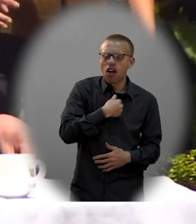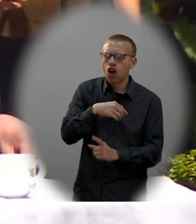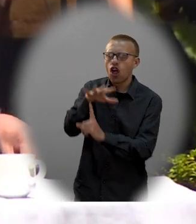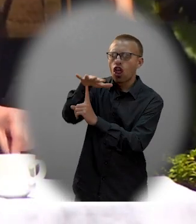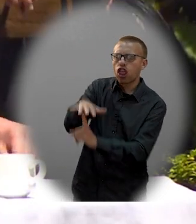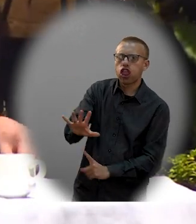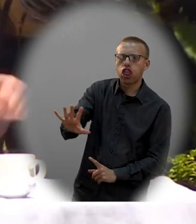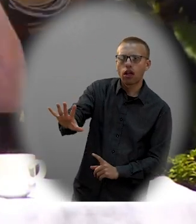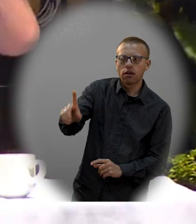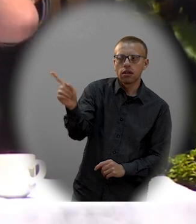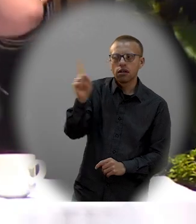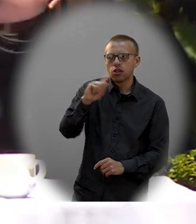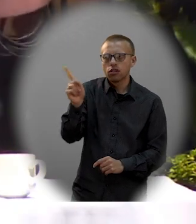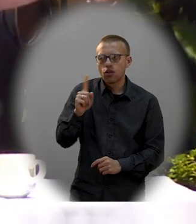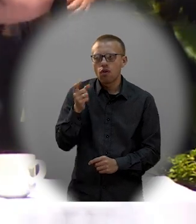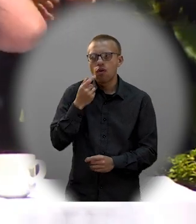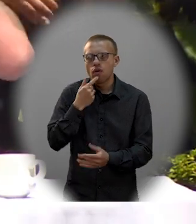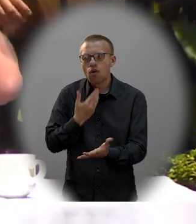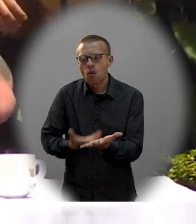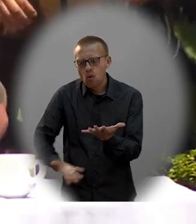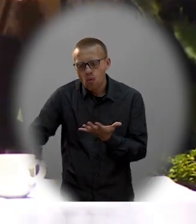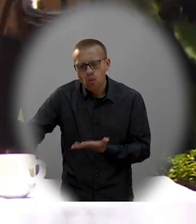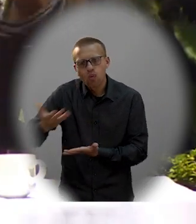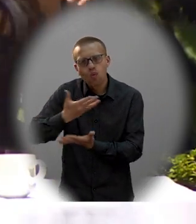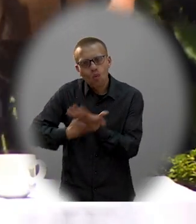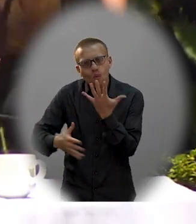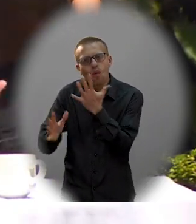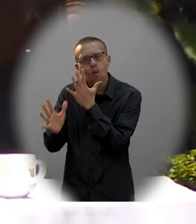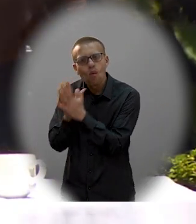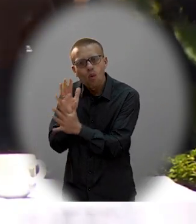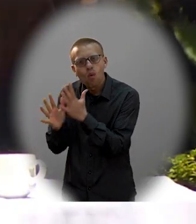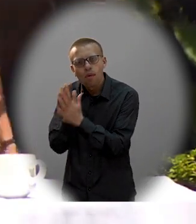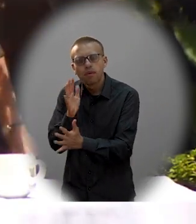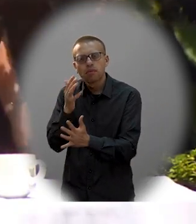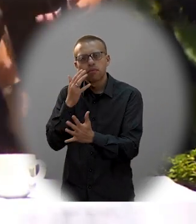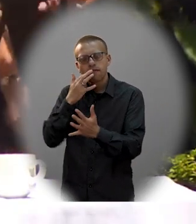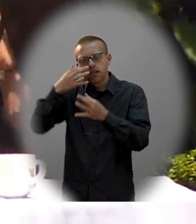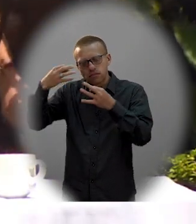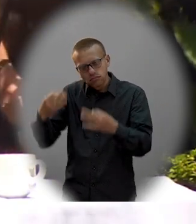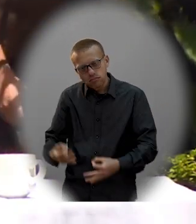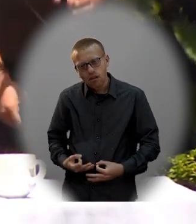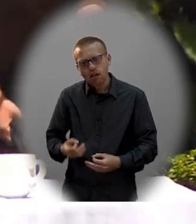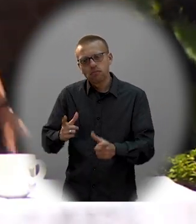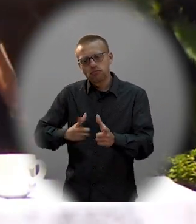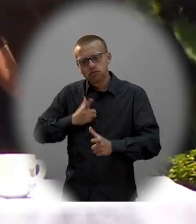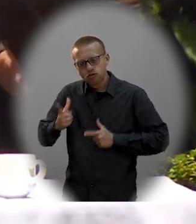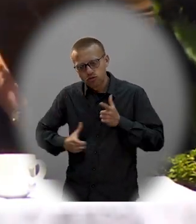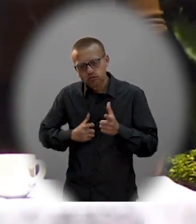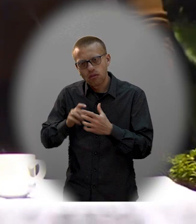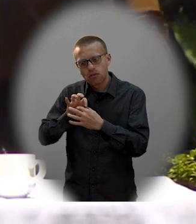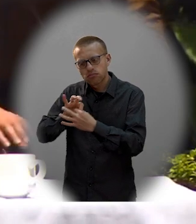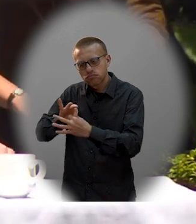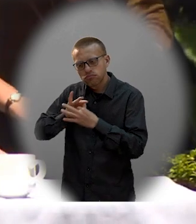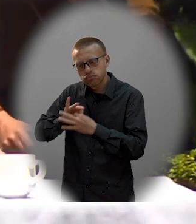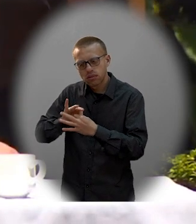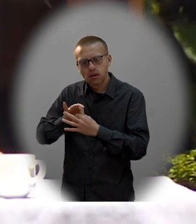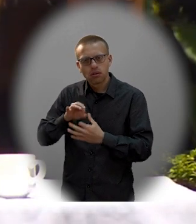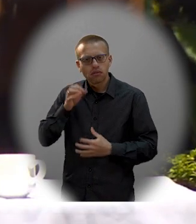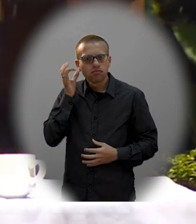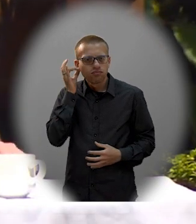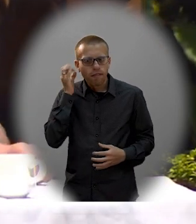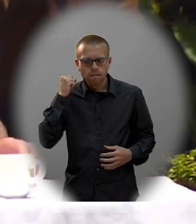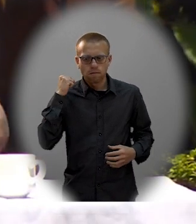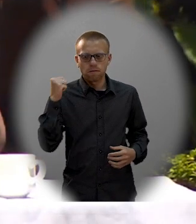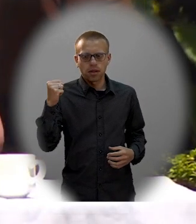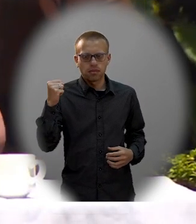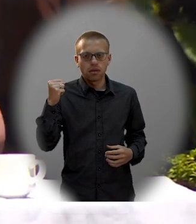denuncia. Tenemos que ser solidarias con esas personas, acogerlas y luchar con ellas. Por eso es que es una oreja feminista. No nos